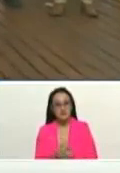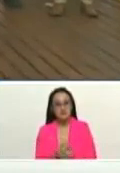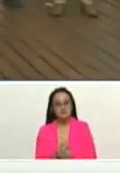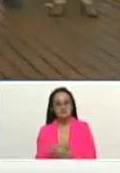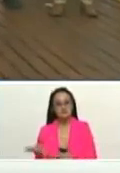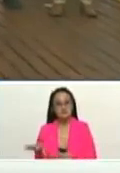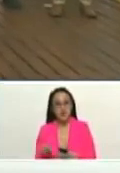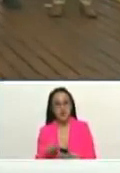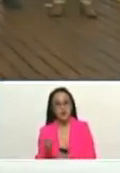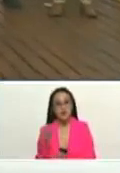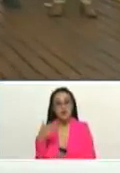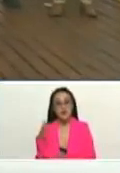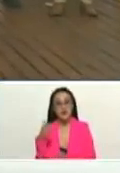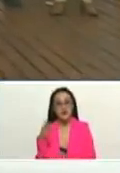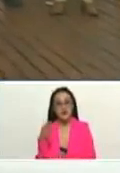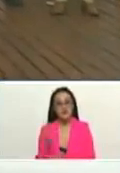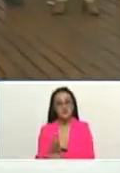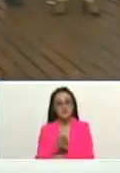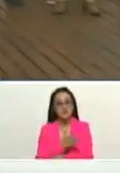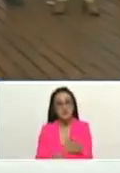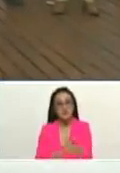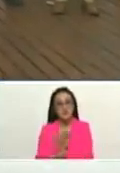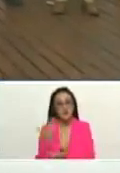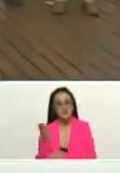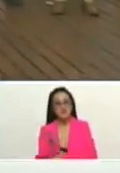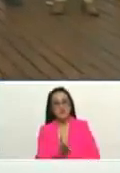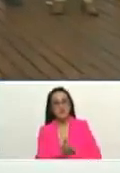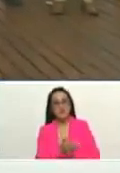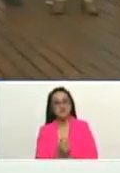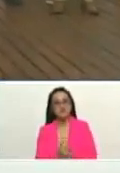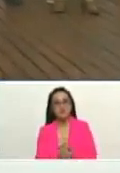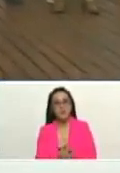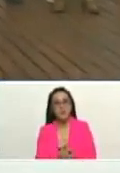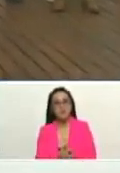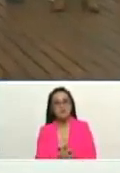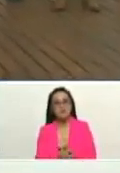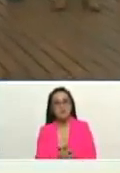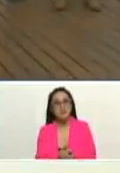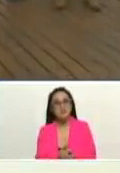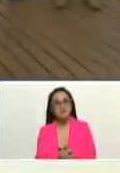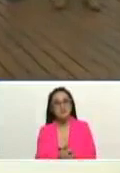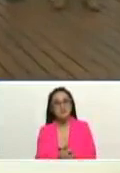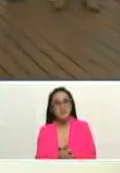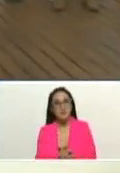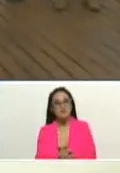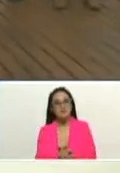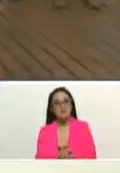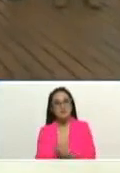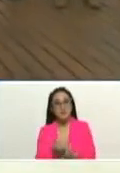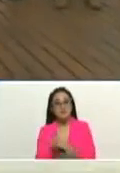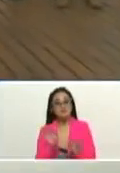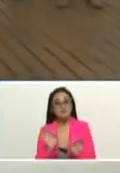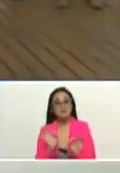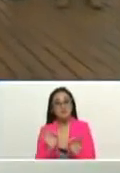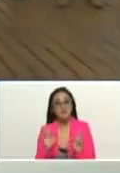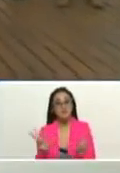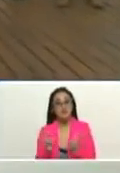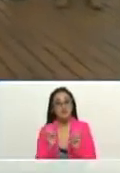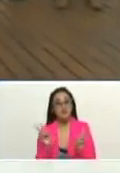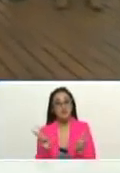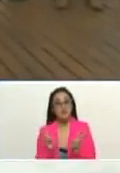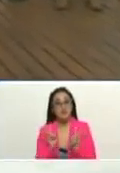bandera antes derrotada, cuando vino con el Leander, entonces victoriosa, y